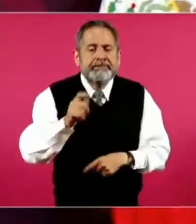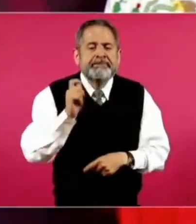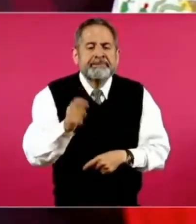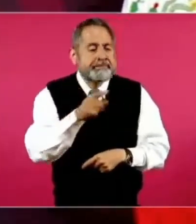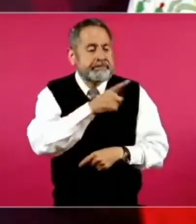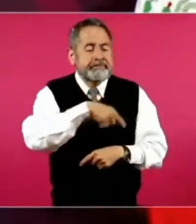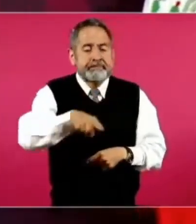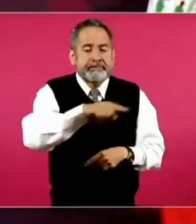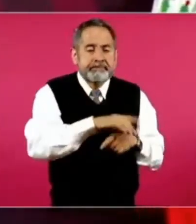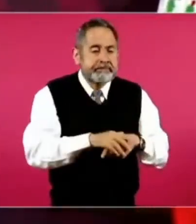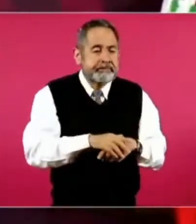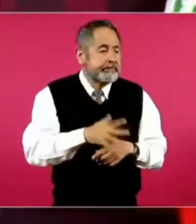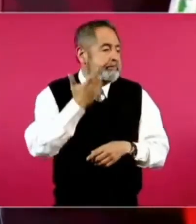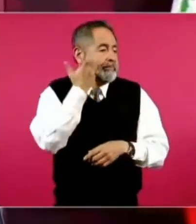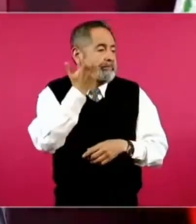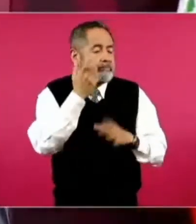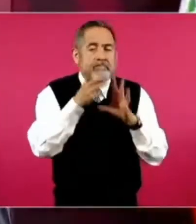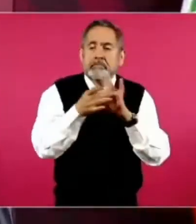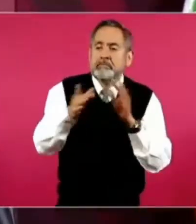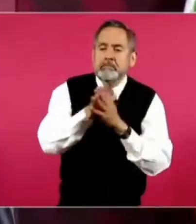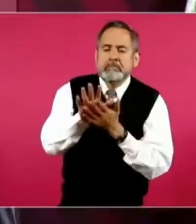que mediatizaron,